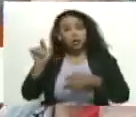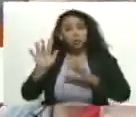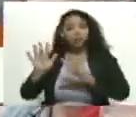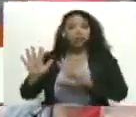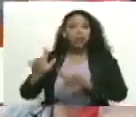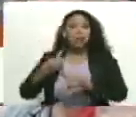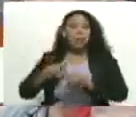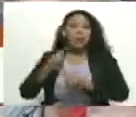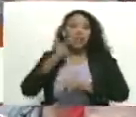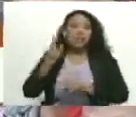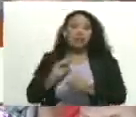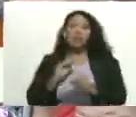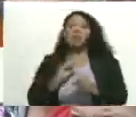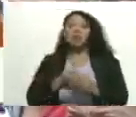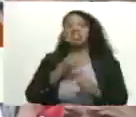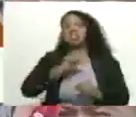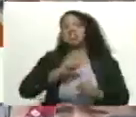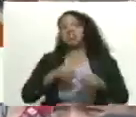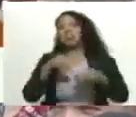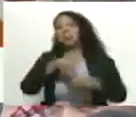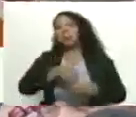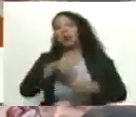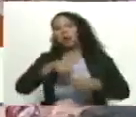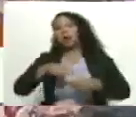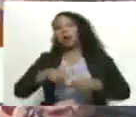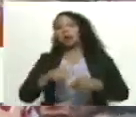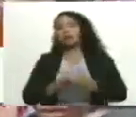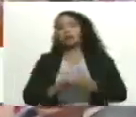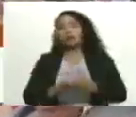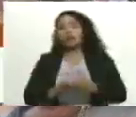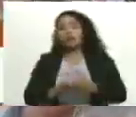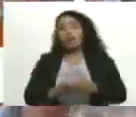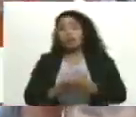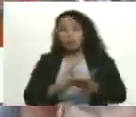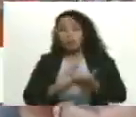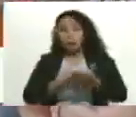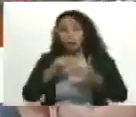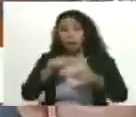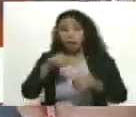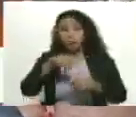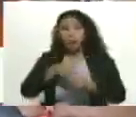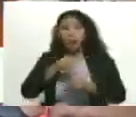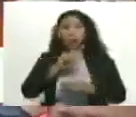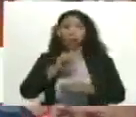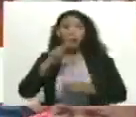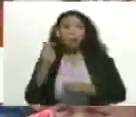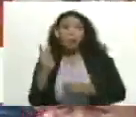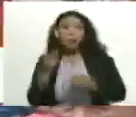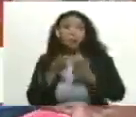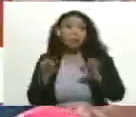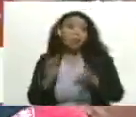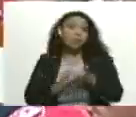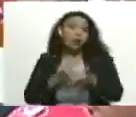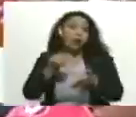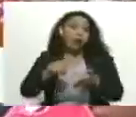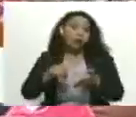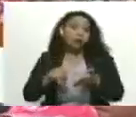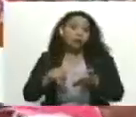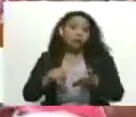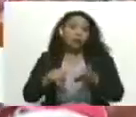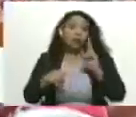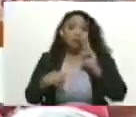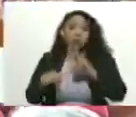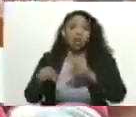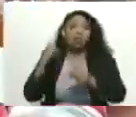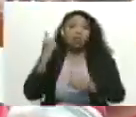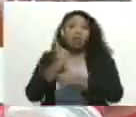que se instalaron aquí. Ahora, donde se instalen en el Estado Portuguesa, la una, las dos mesas que pongan aquí, ahí debe estar el chavismo, porque